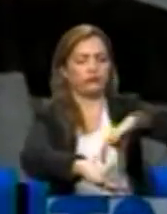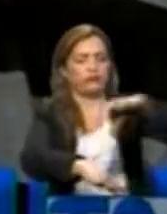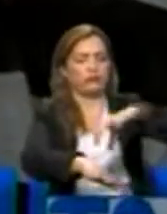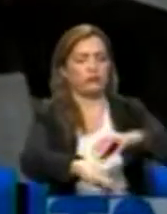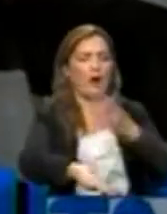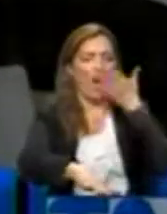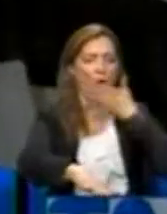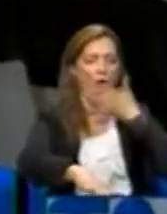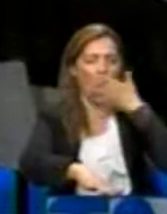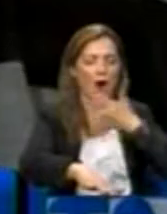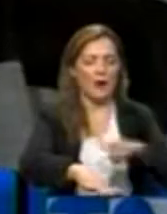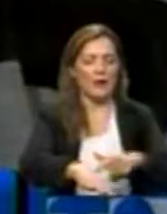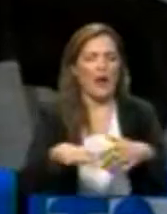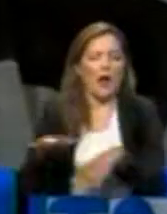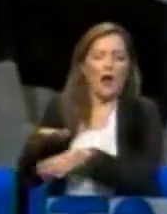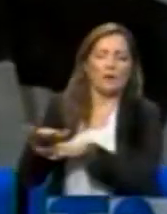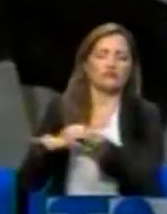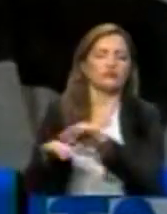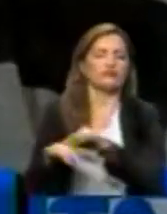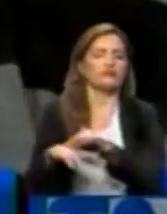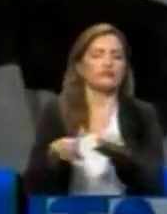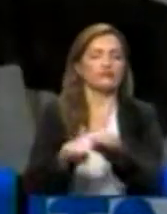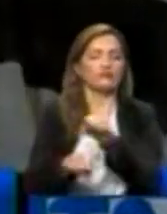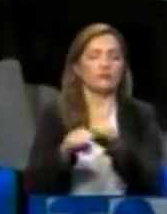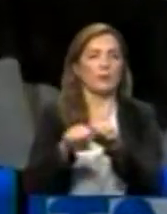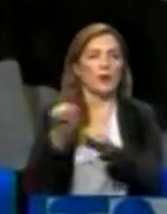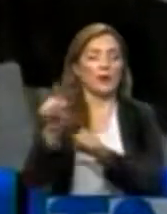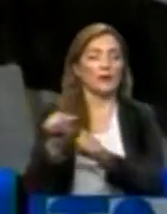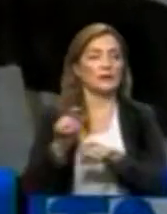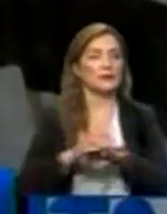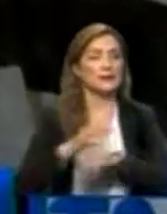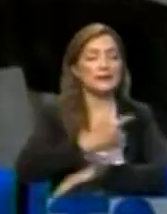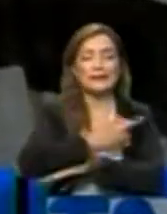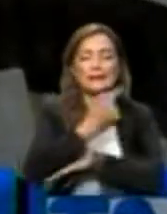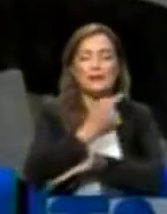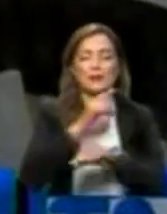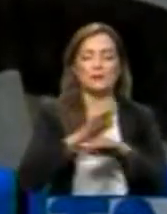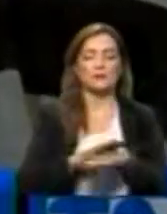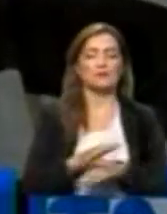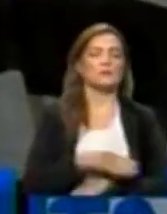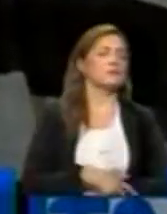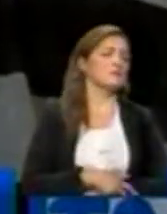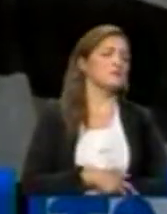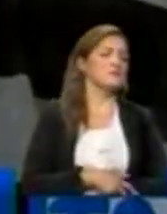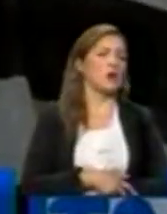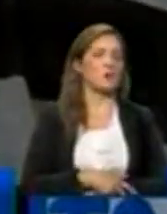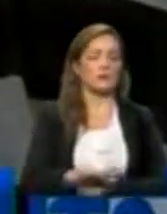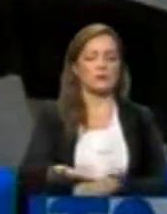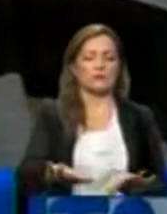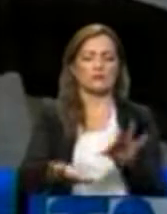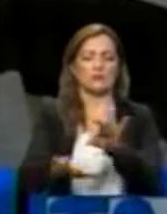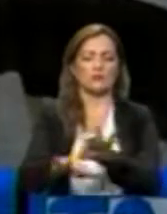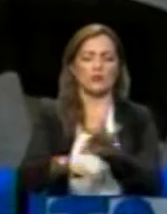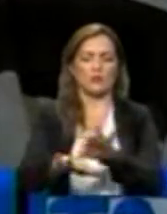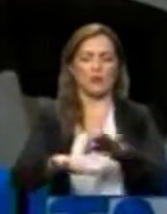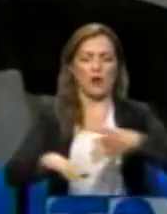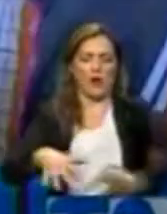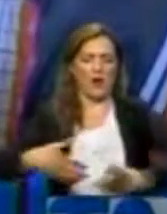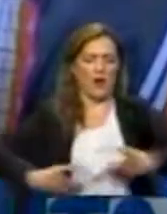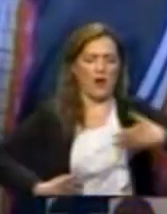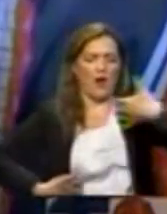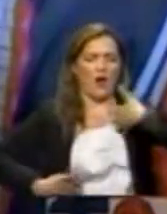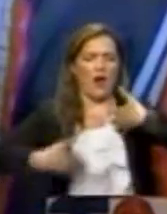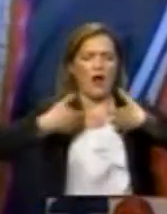esos 15 días tratando de vivir realmente, porque la bacteria era tan severa que me afectó a todos los órganos internos del